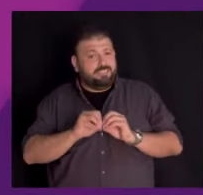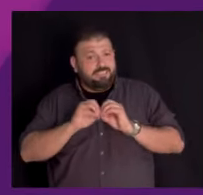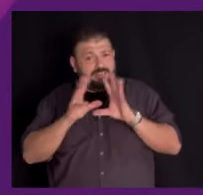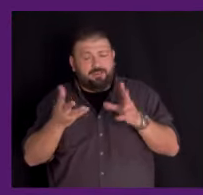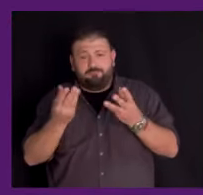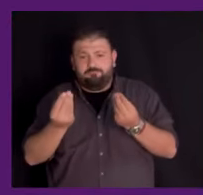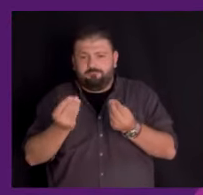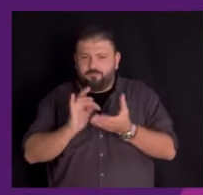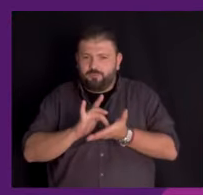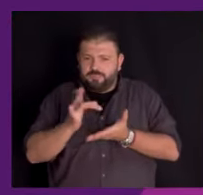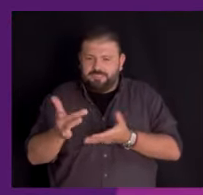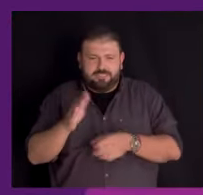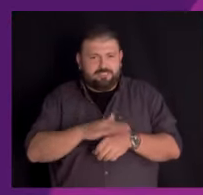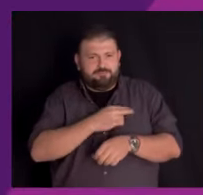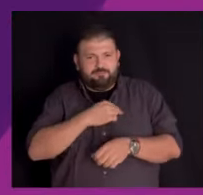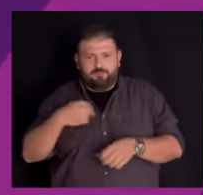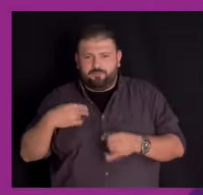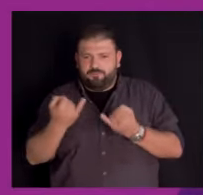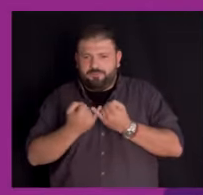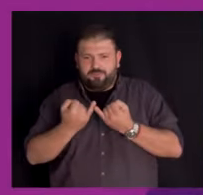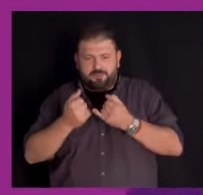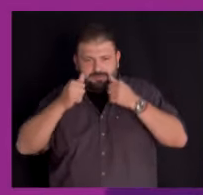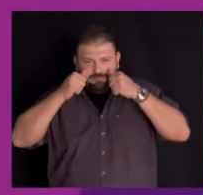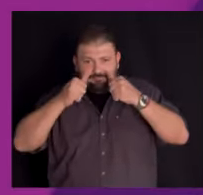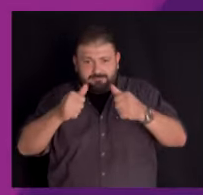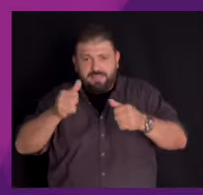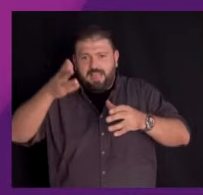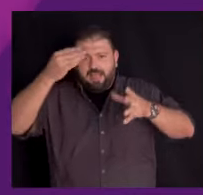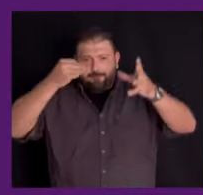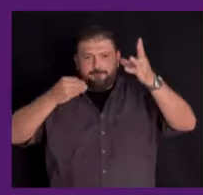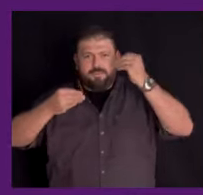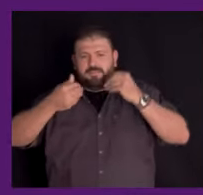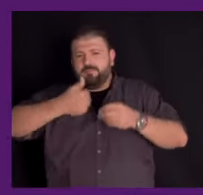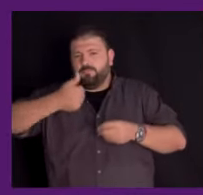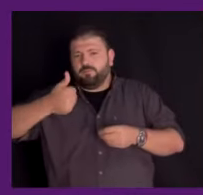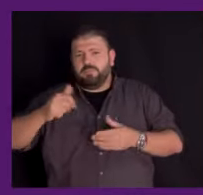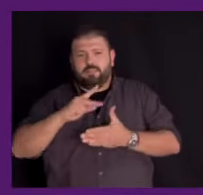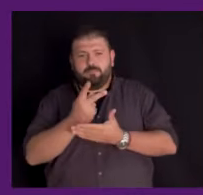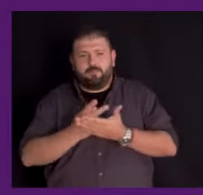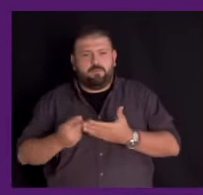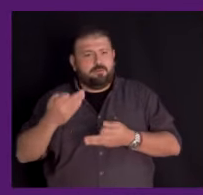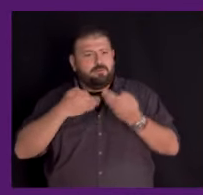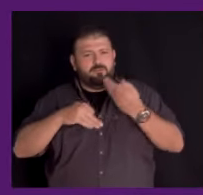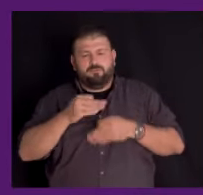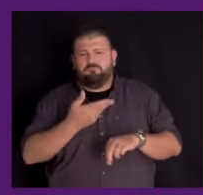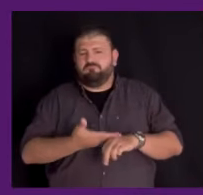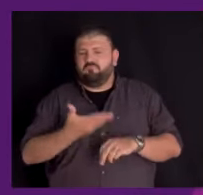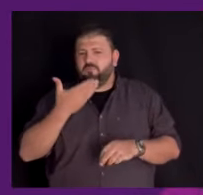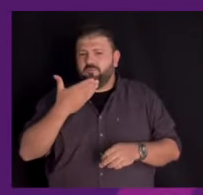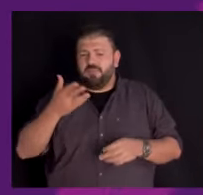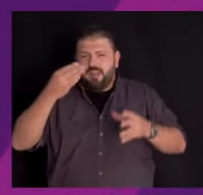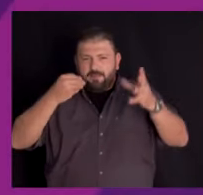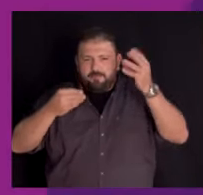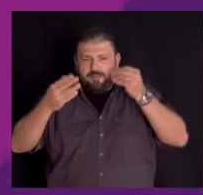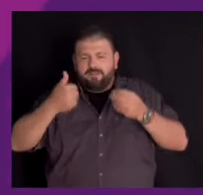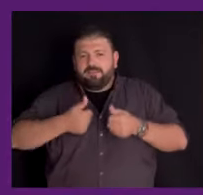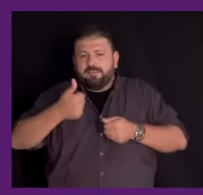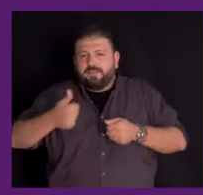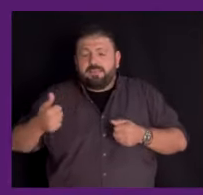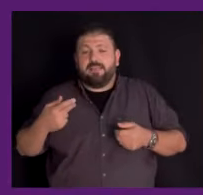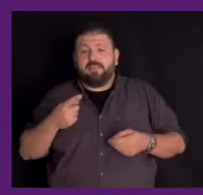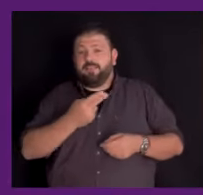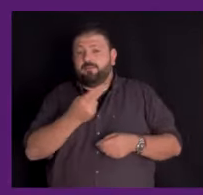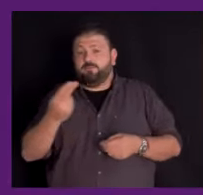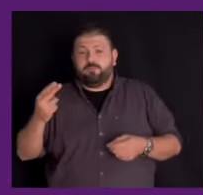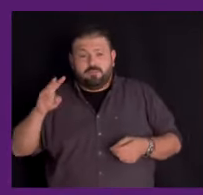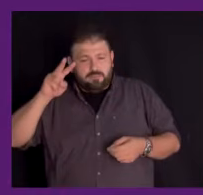gracias. También nosotros estamos muy atentos porque también nosotros aprendemos cada programa realmente, Klaus y yo nos quedamos por acá muy atentos también aprendiendo de lo que tienen que decirnos.